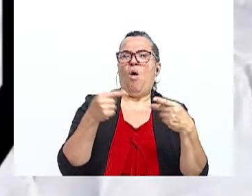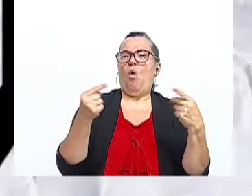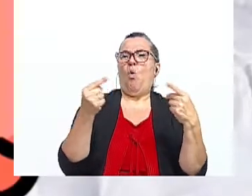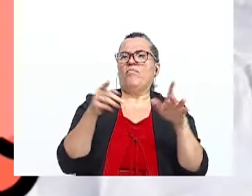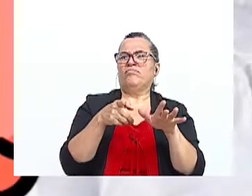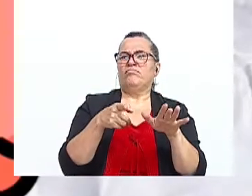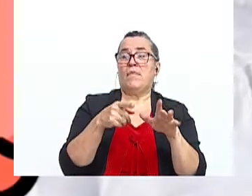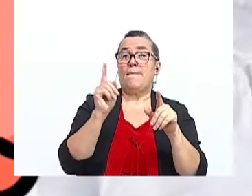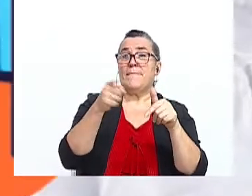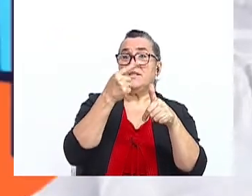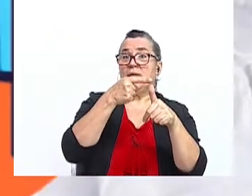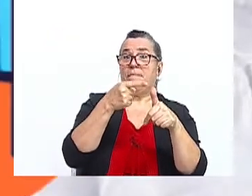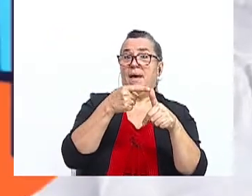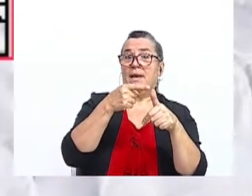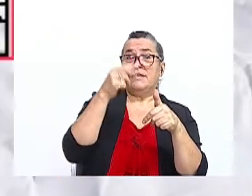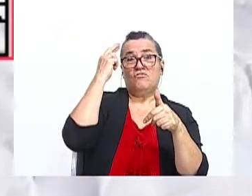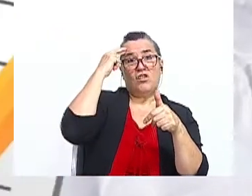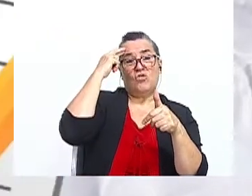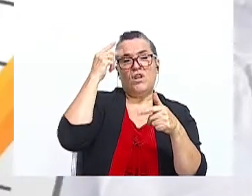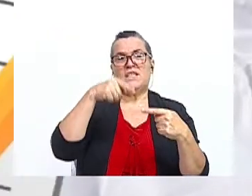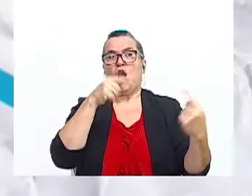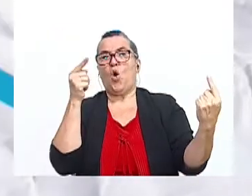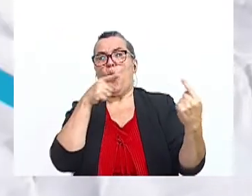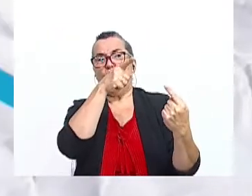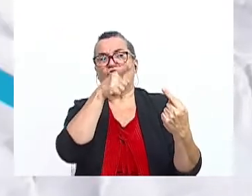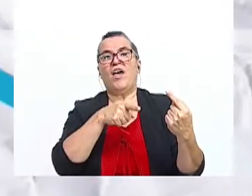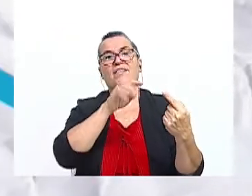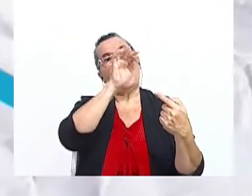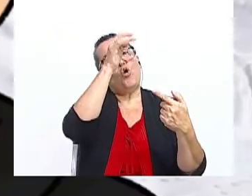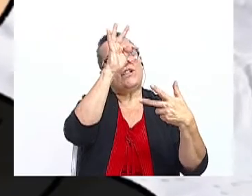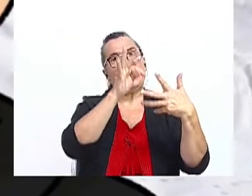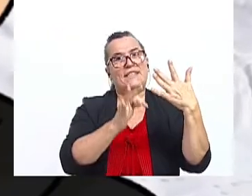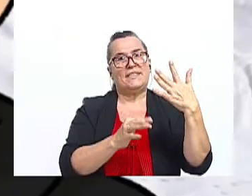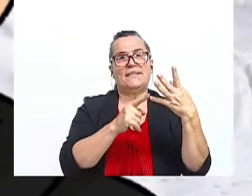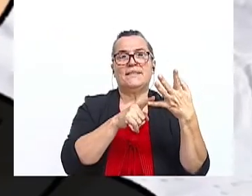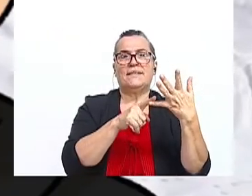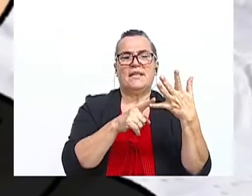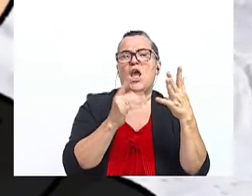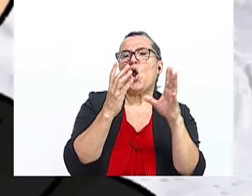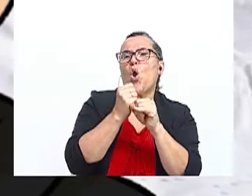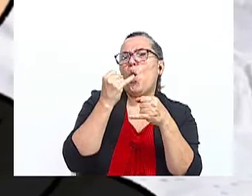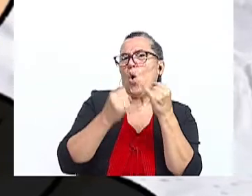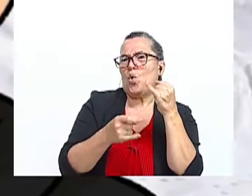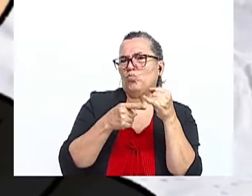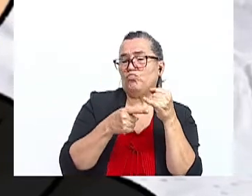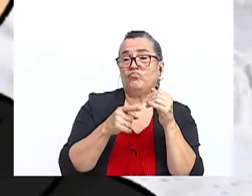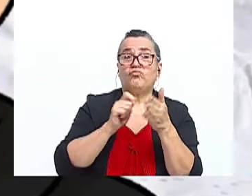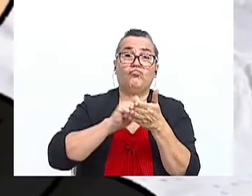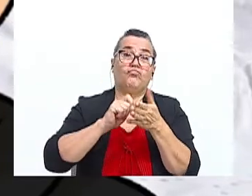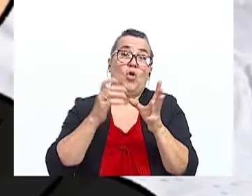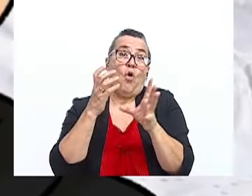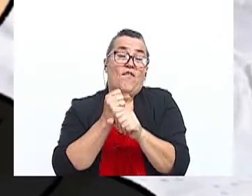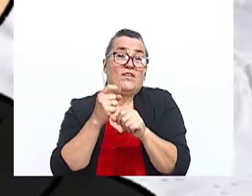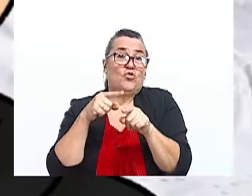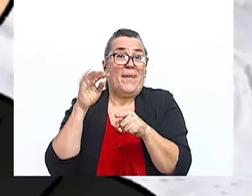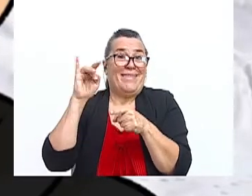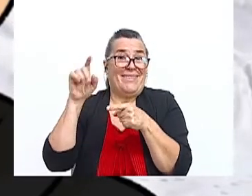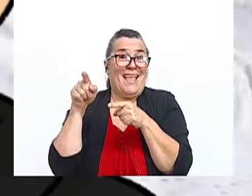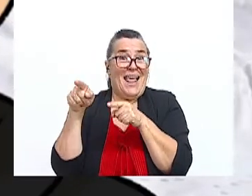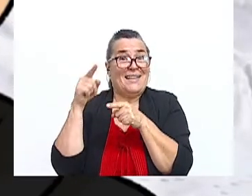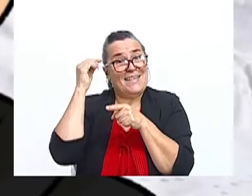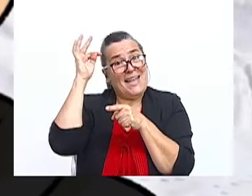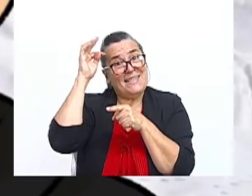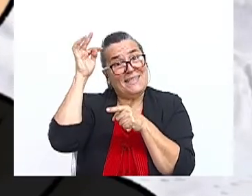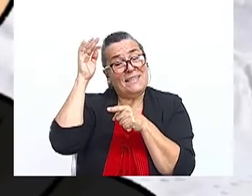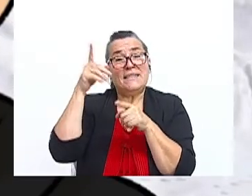Las principales razones que existen en contra de las tesis dialogadas. Conclusión. El autor hará un resumen de la tesis y